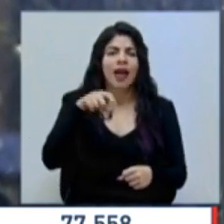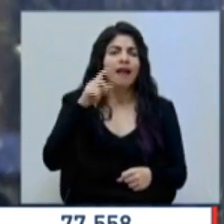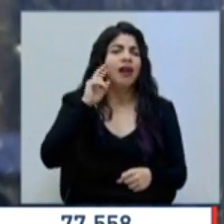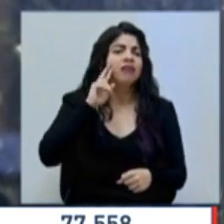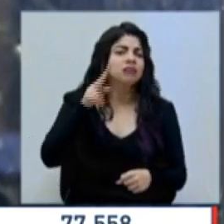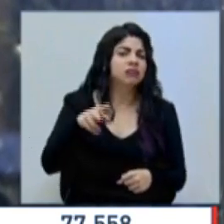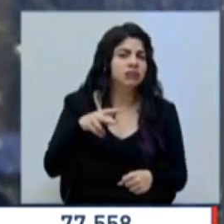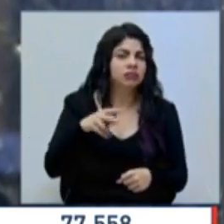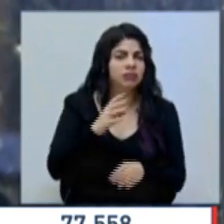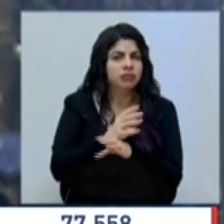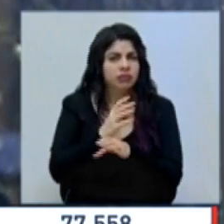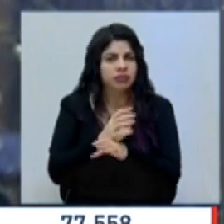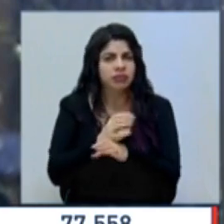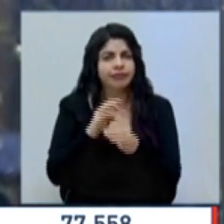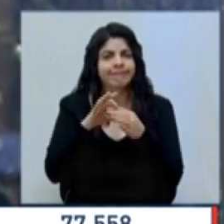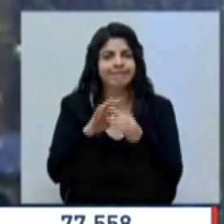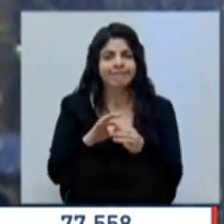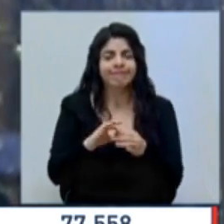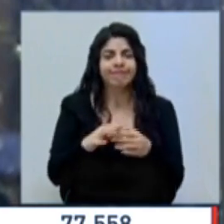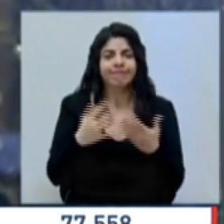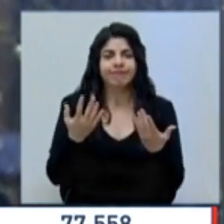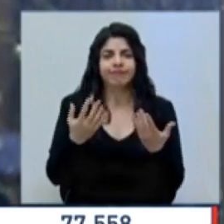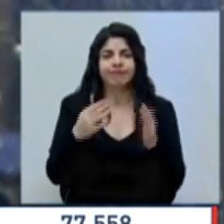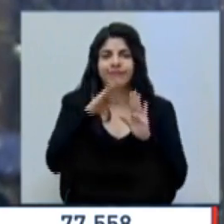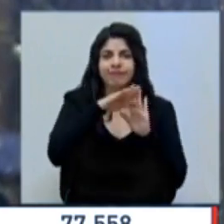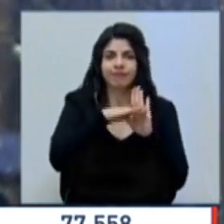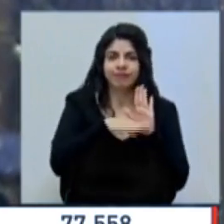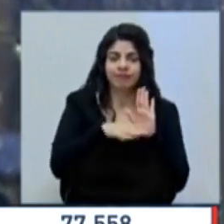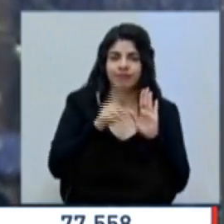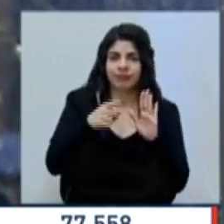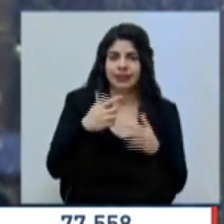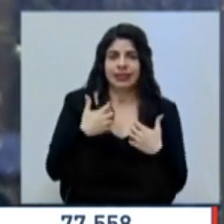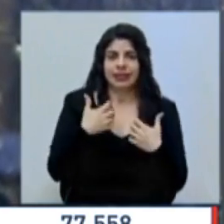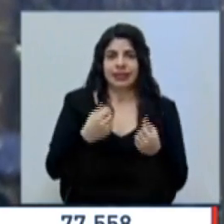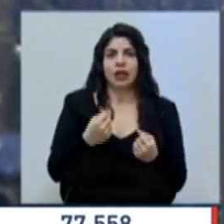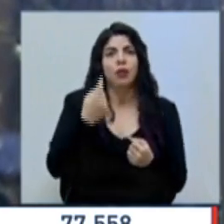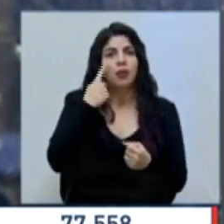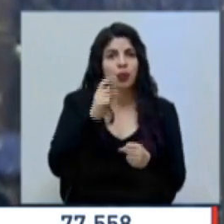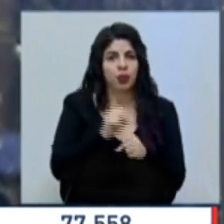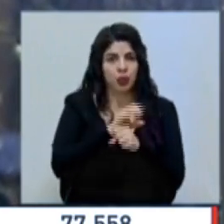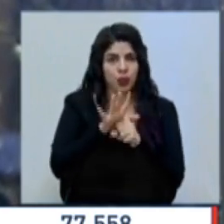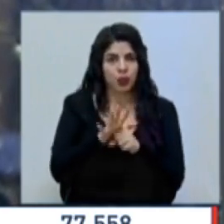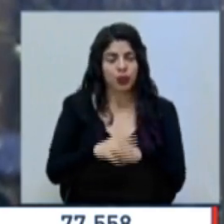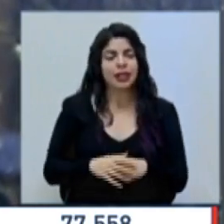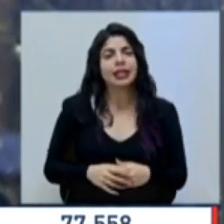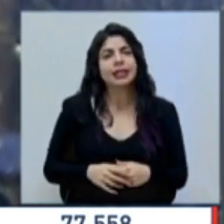guardia en cuanto a lo que es todas las medidas sanitarias de cara al COVID.